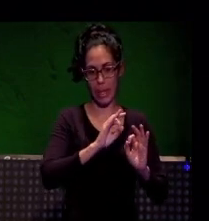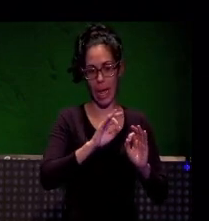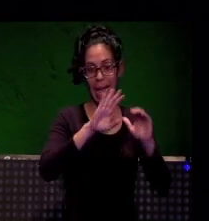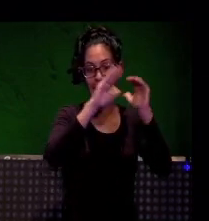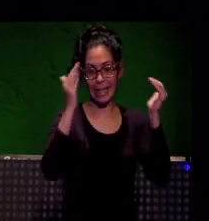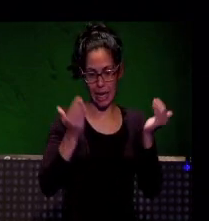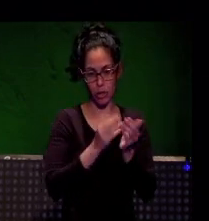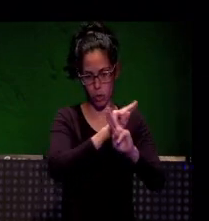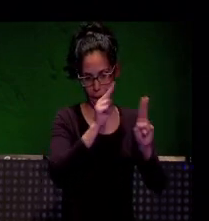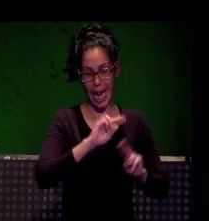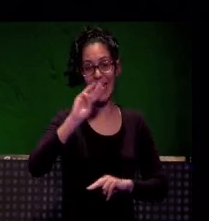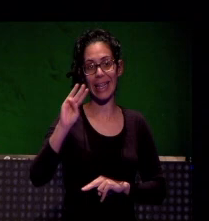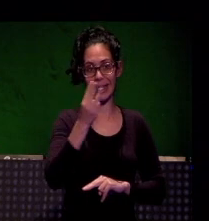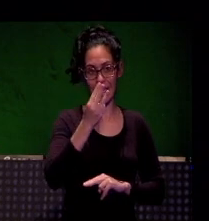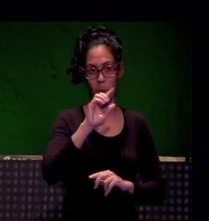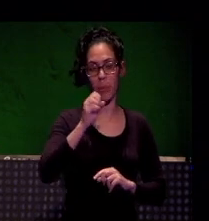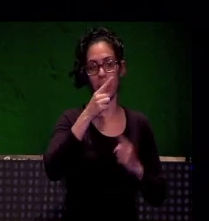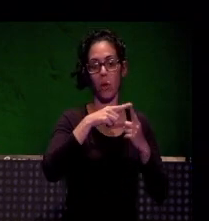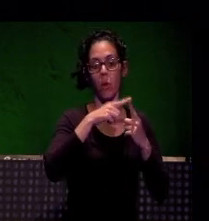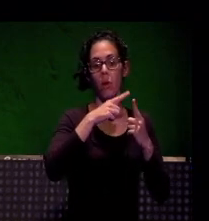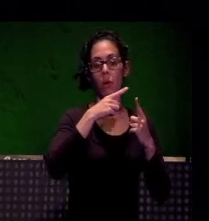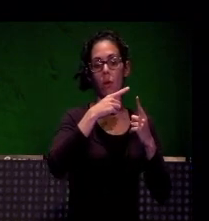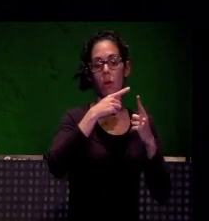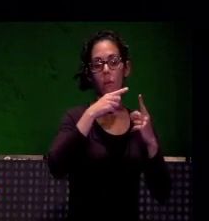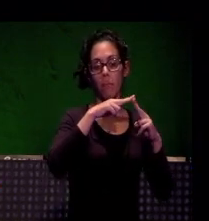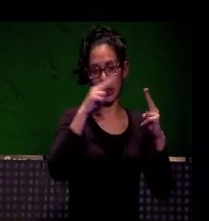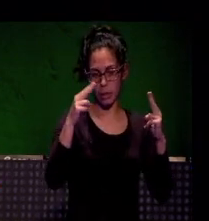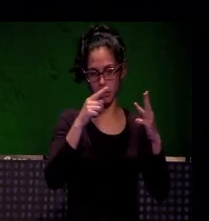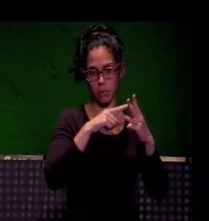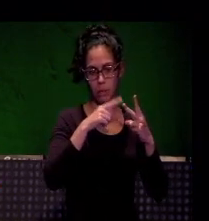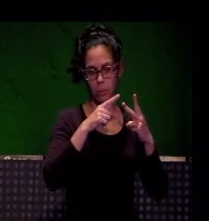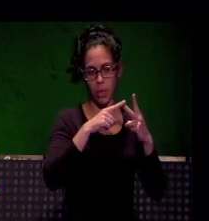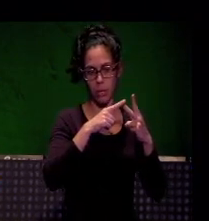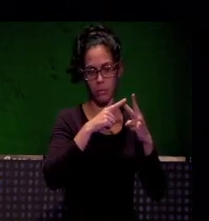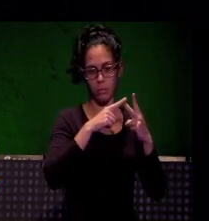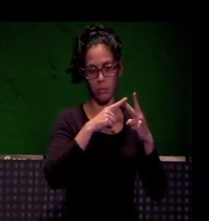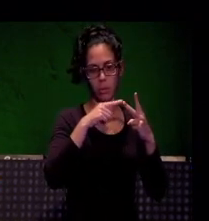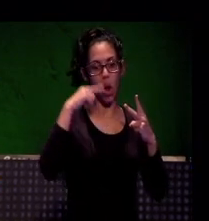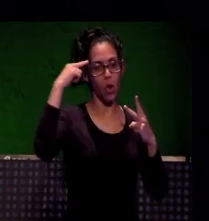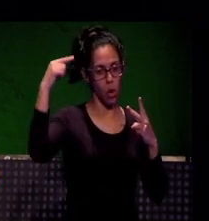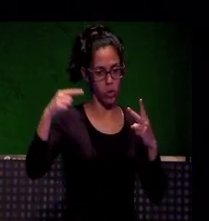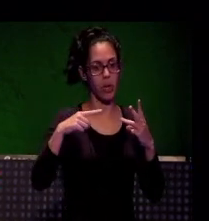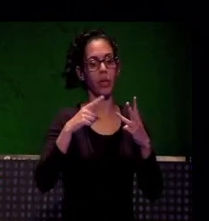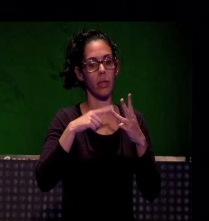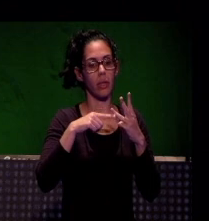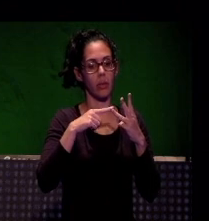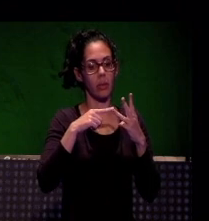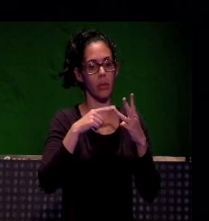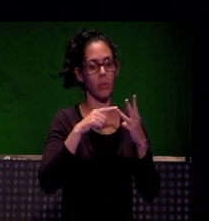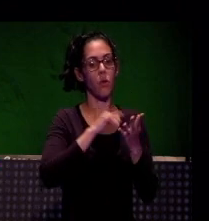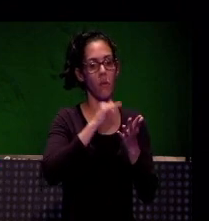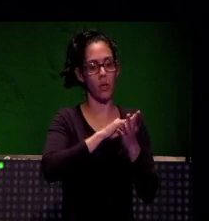nueva york y londres pero bueno la cuarta digamos y después desde hace